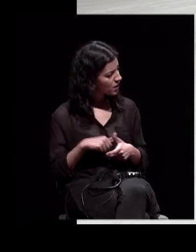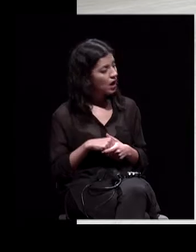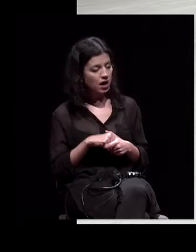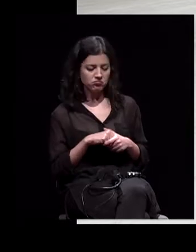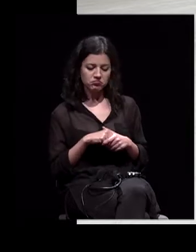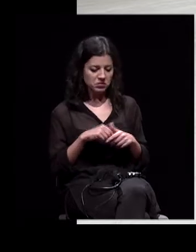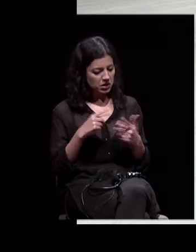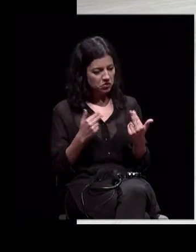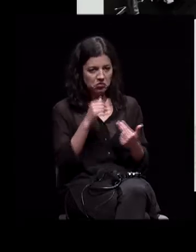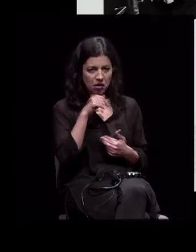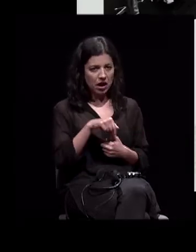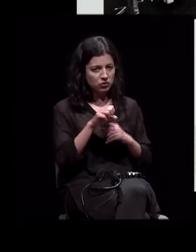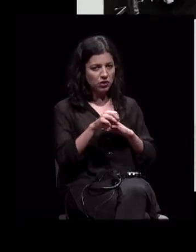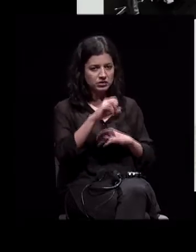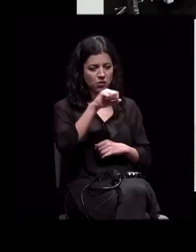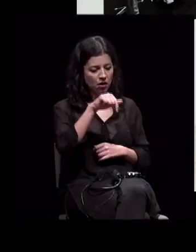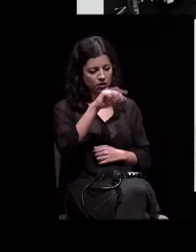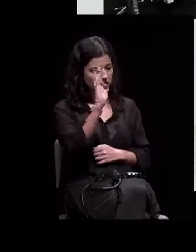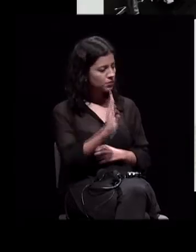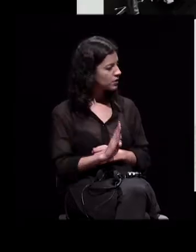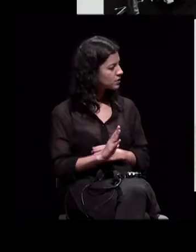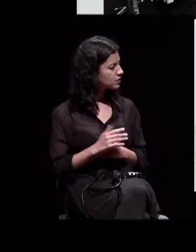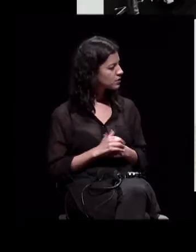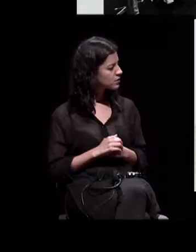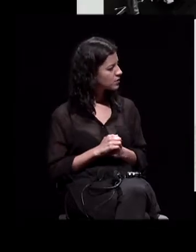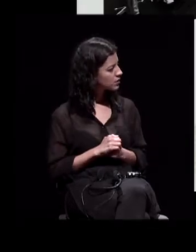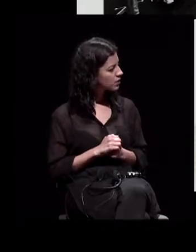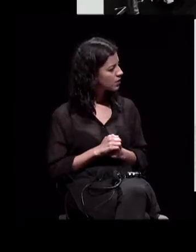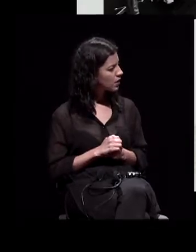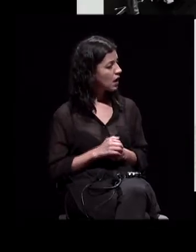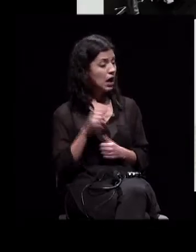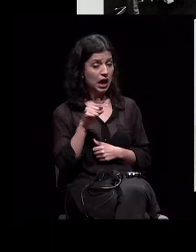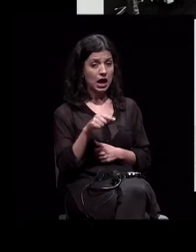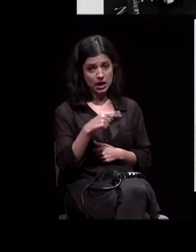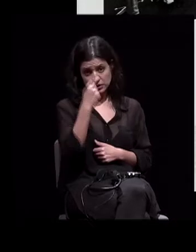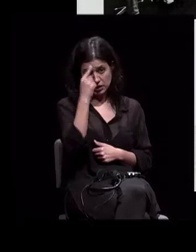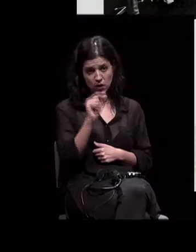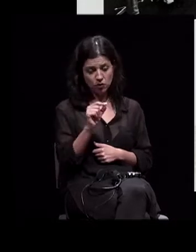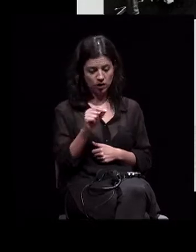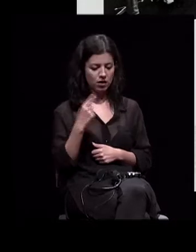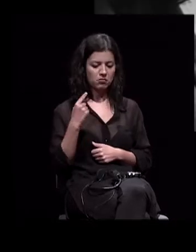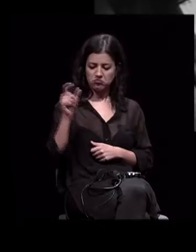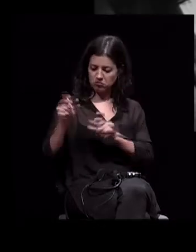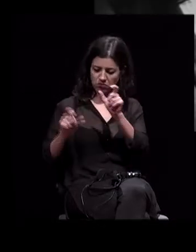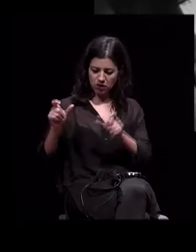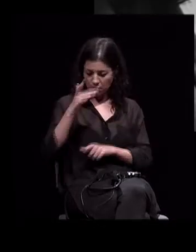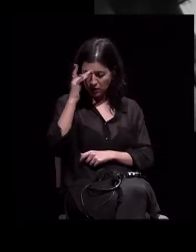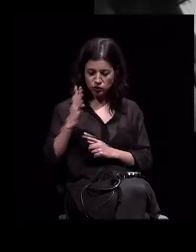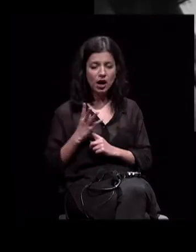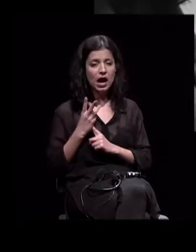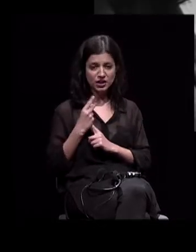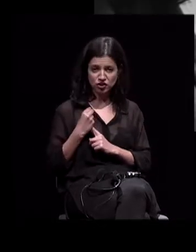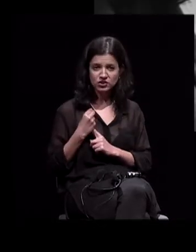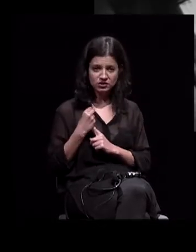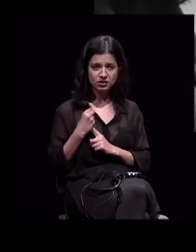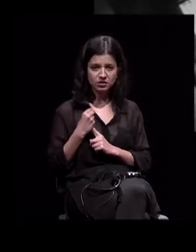Brasil. Entonces, justamente parte de esa idea de cómo los artistas se anticipan